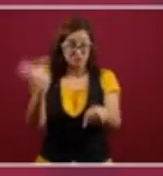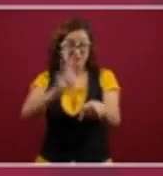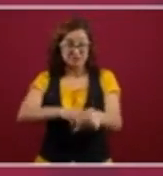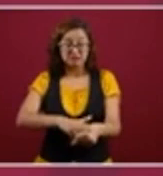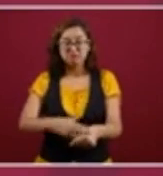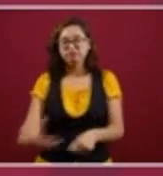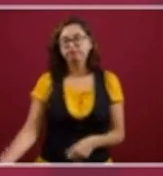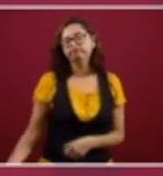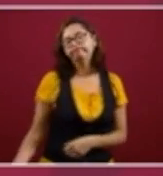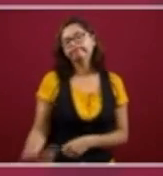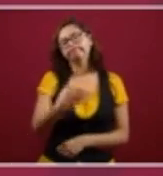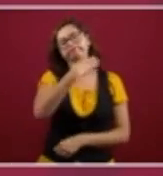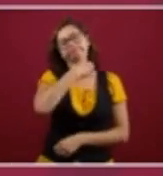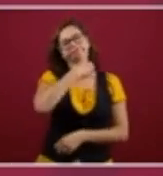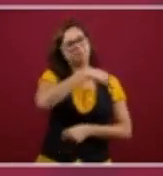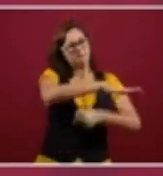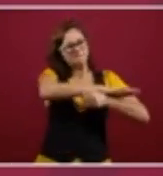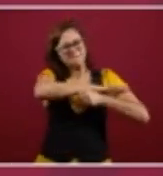el ISSSTE está